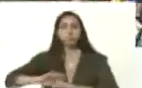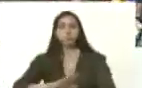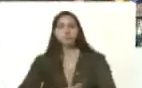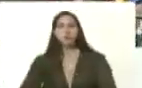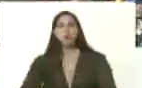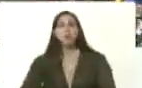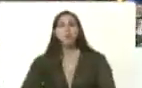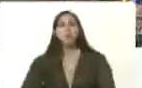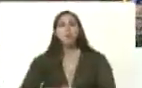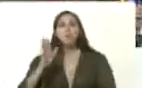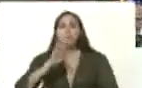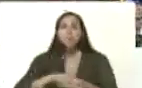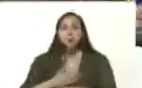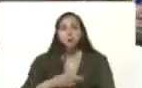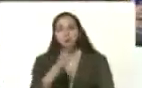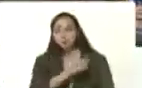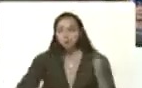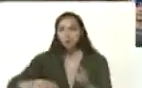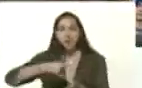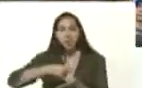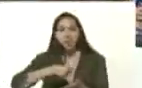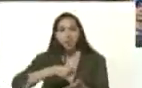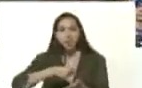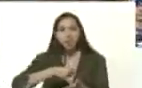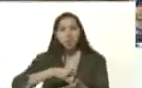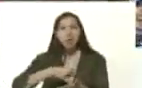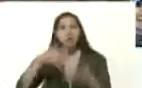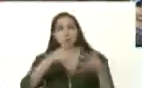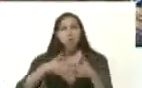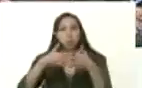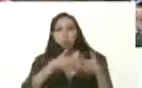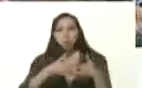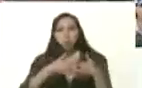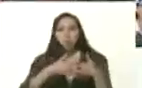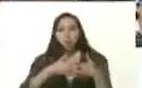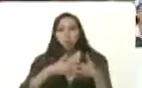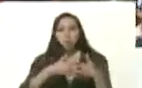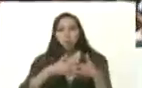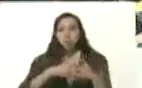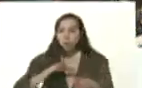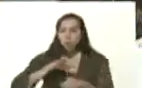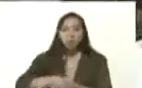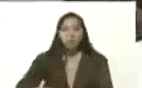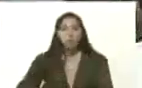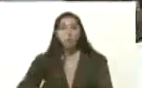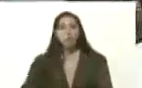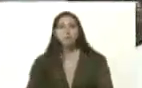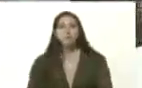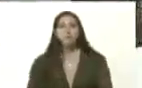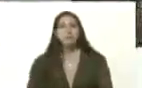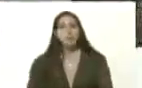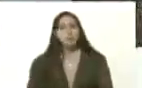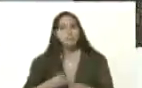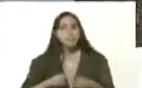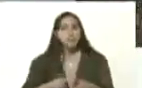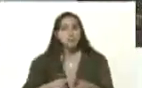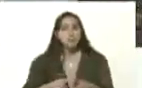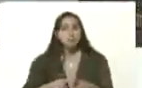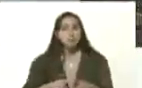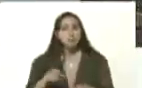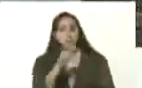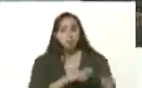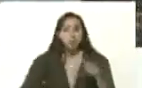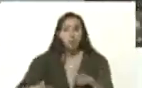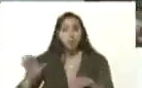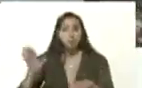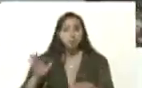devora, se los traga. Pero con los que le plantan cara tienen que negociar. Y si